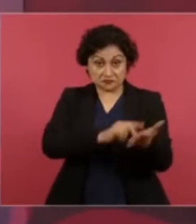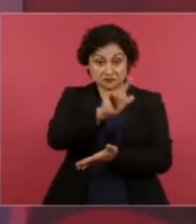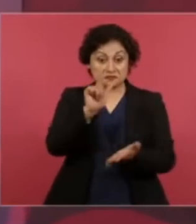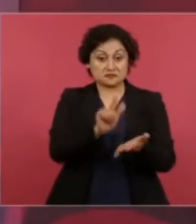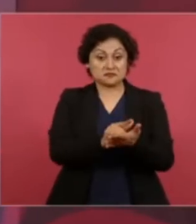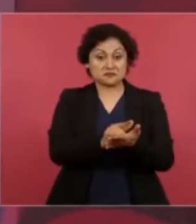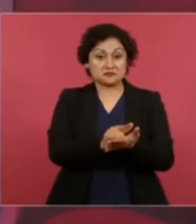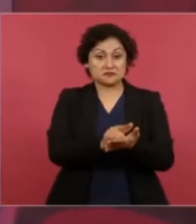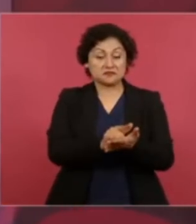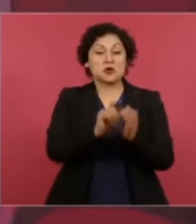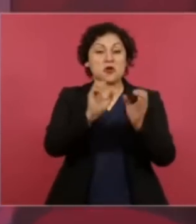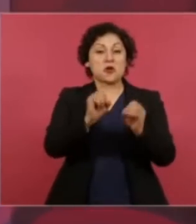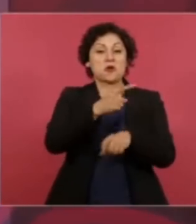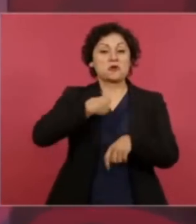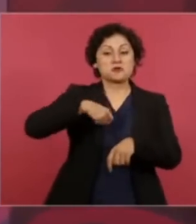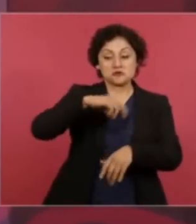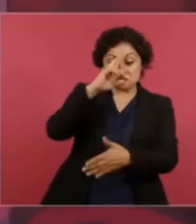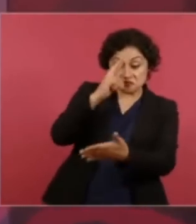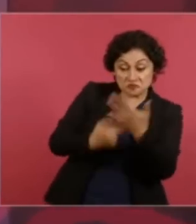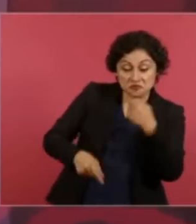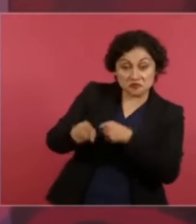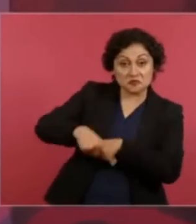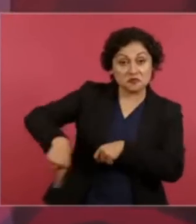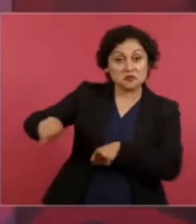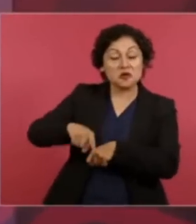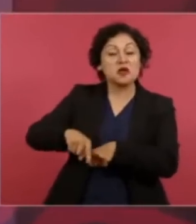al Poder Judicial, no se respeta al Estado de Derecho.